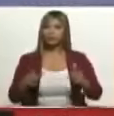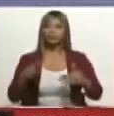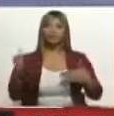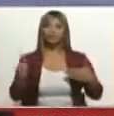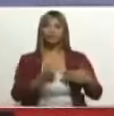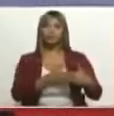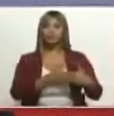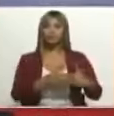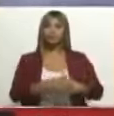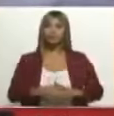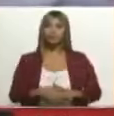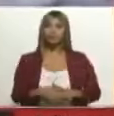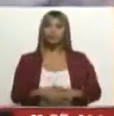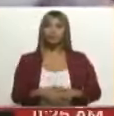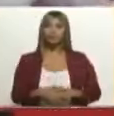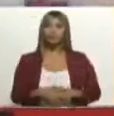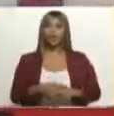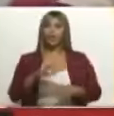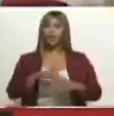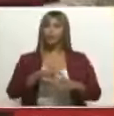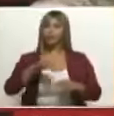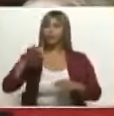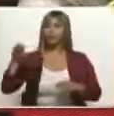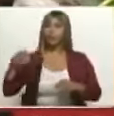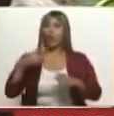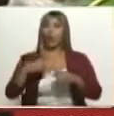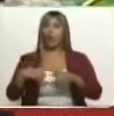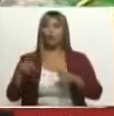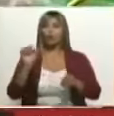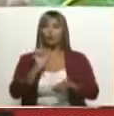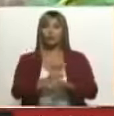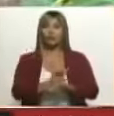desmanteladas. Hemos